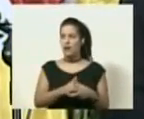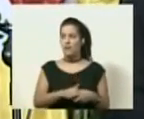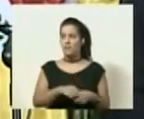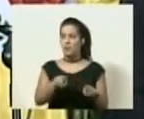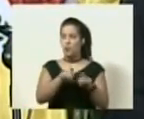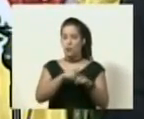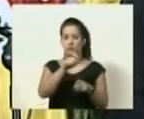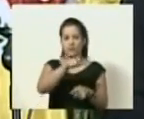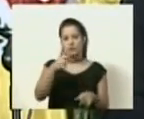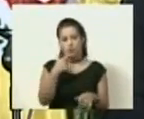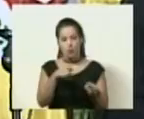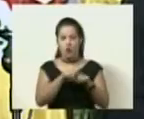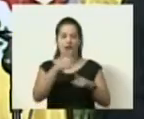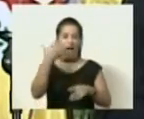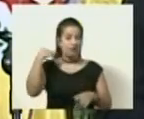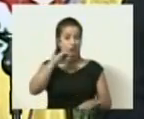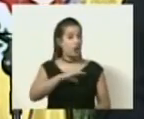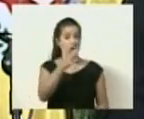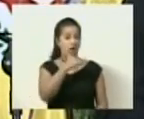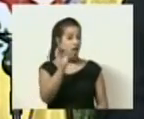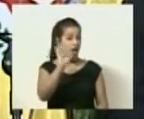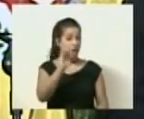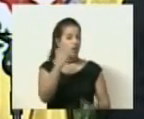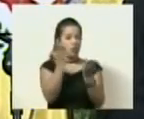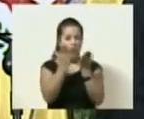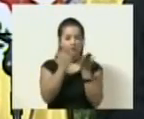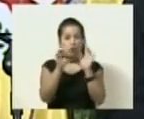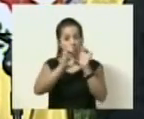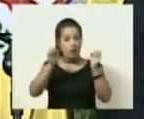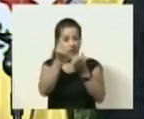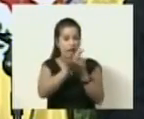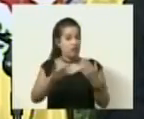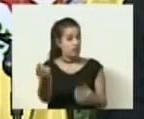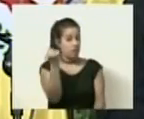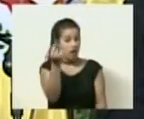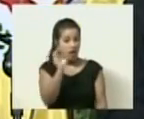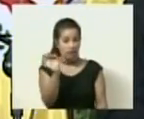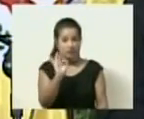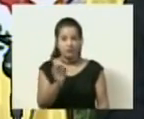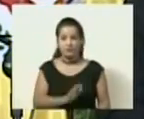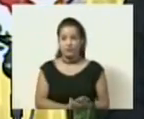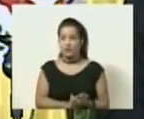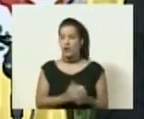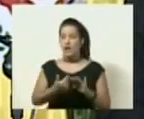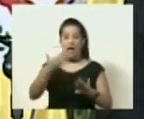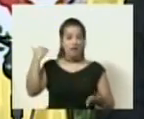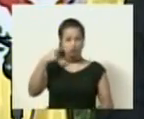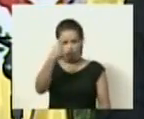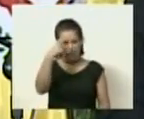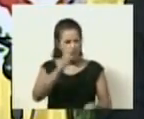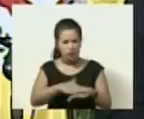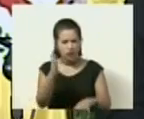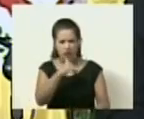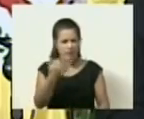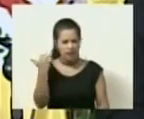y nunca hubo educación pública gratuita y de calidad para todos y todas. ¿Ustedes saben por qué?